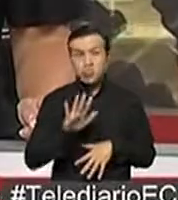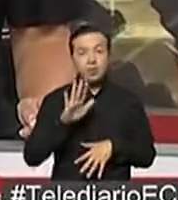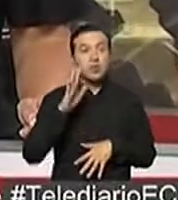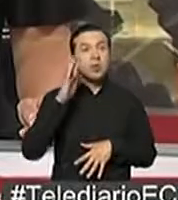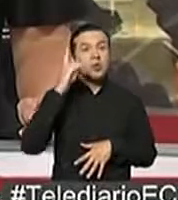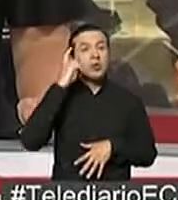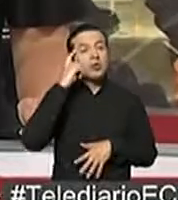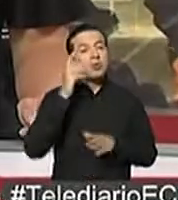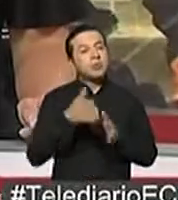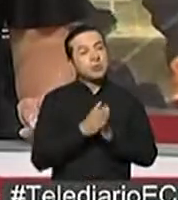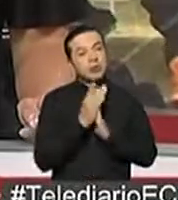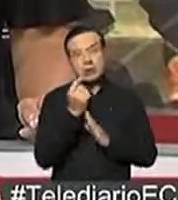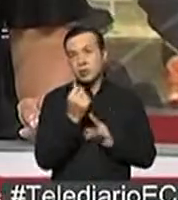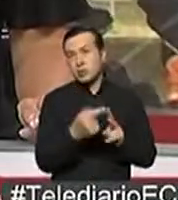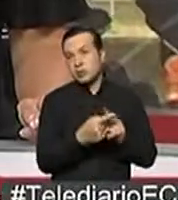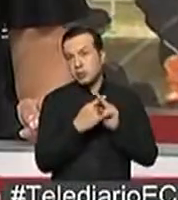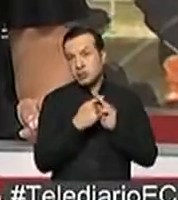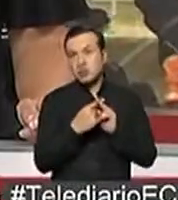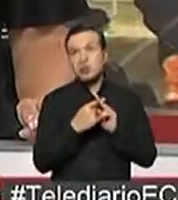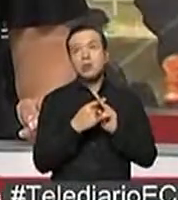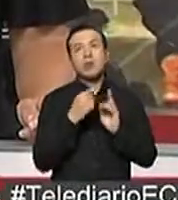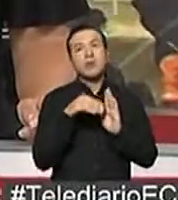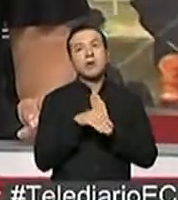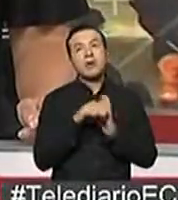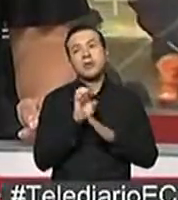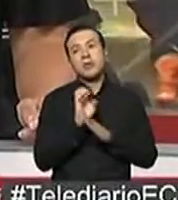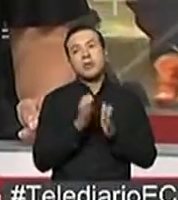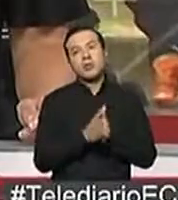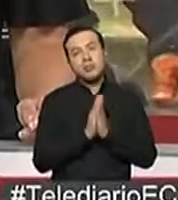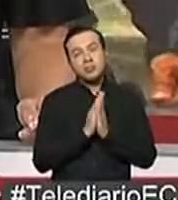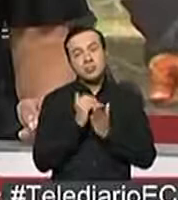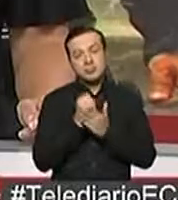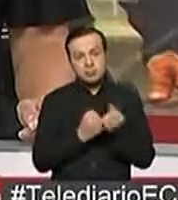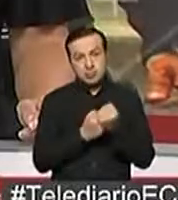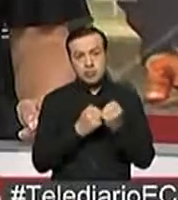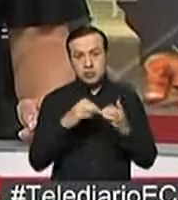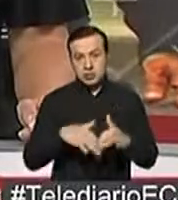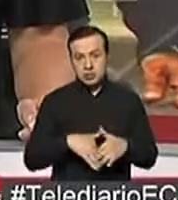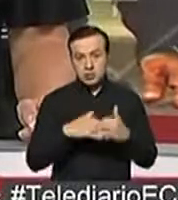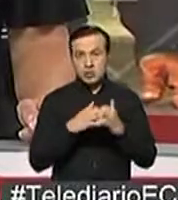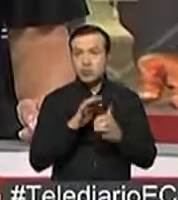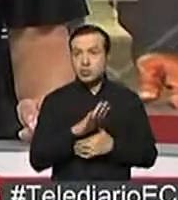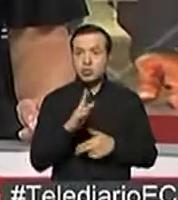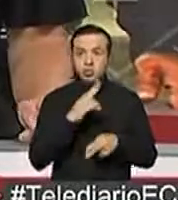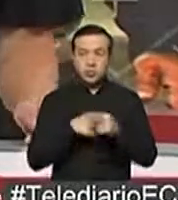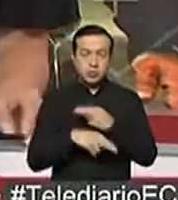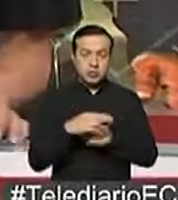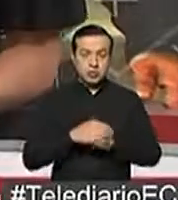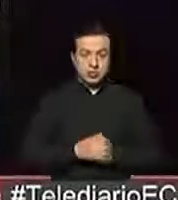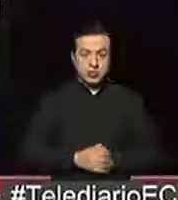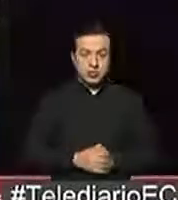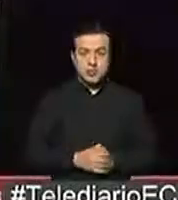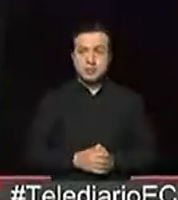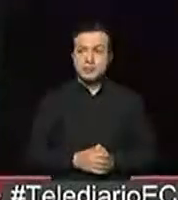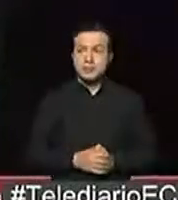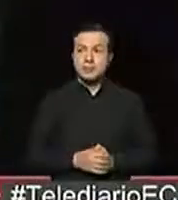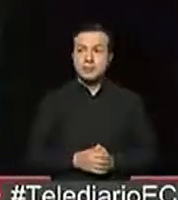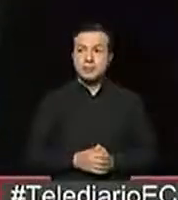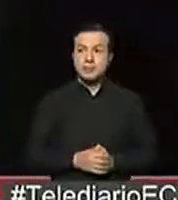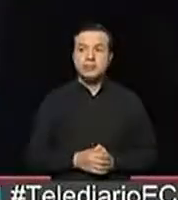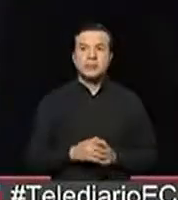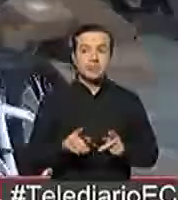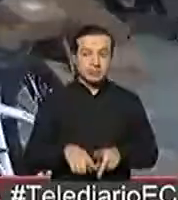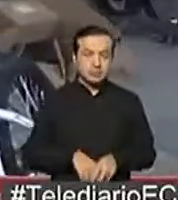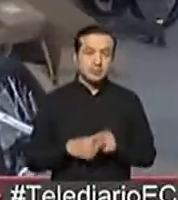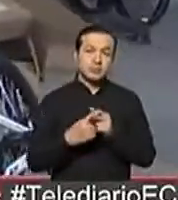los trámites para acceder al crédito SOS Ban Ecuador, que permitirá la reactivación de sus negocios. Vamos olvidando para comenzar